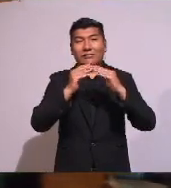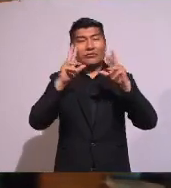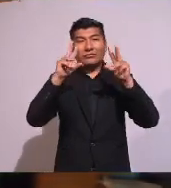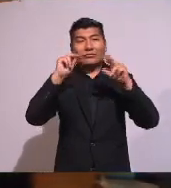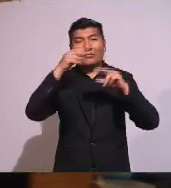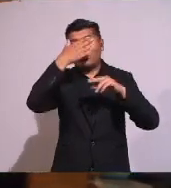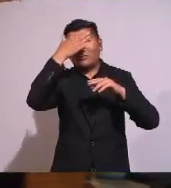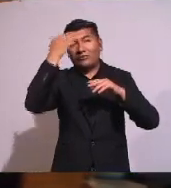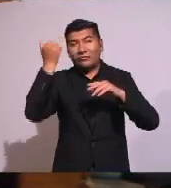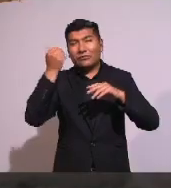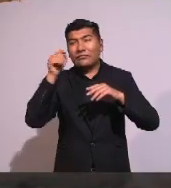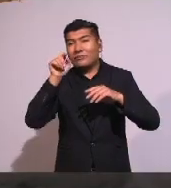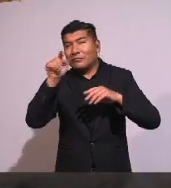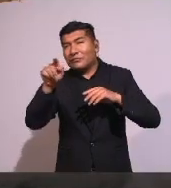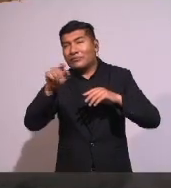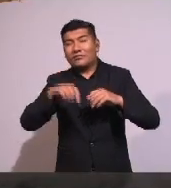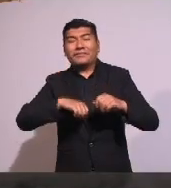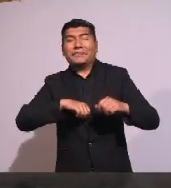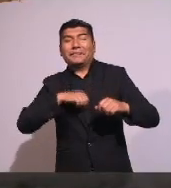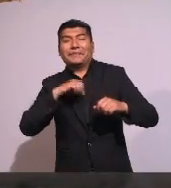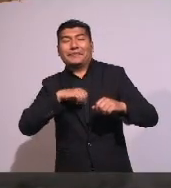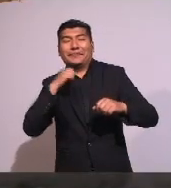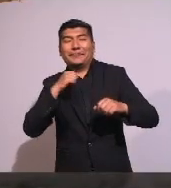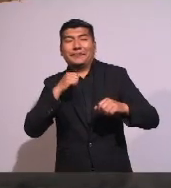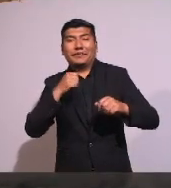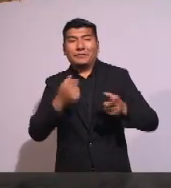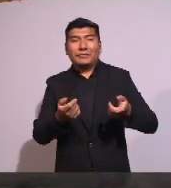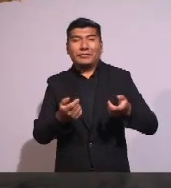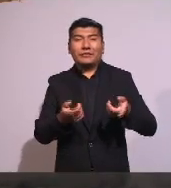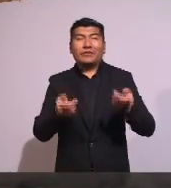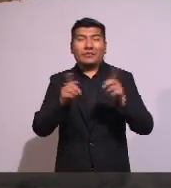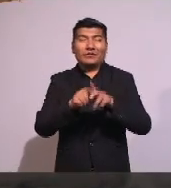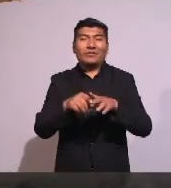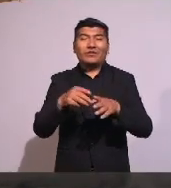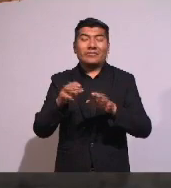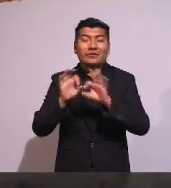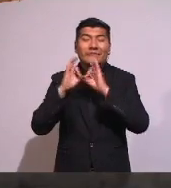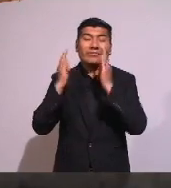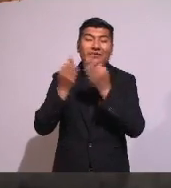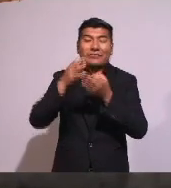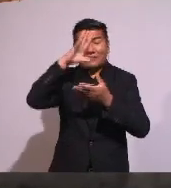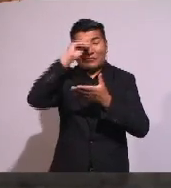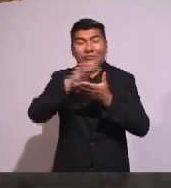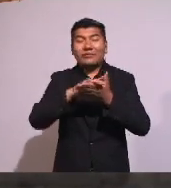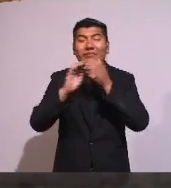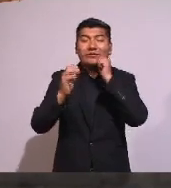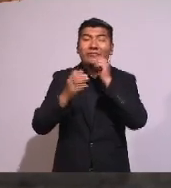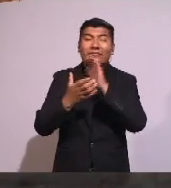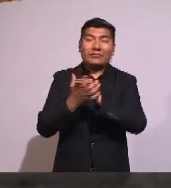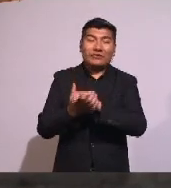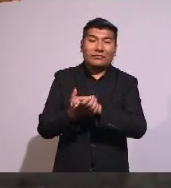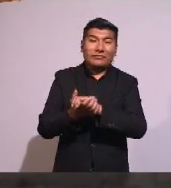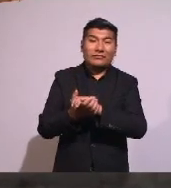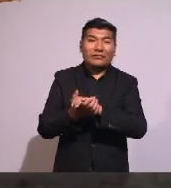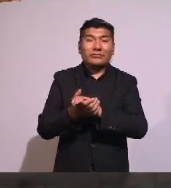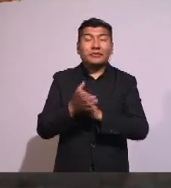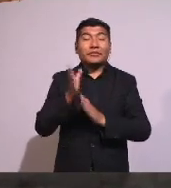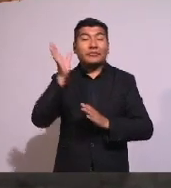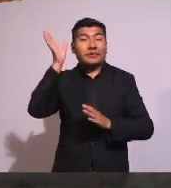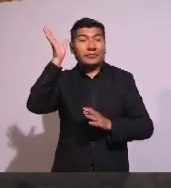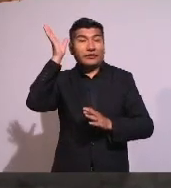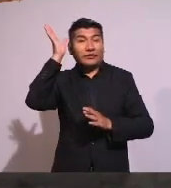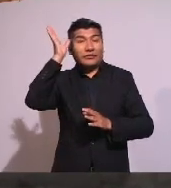que olvidar que hay arrogancia en las relaciones familiares, entre esposa y esposo, entre